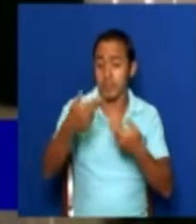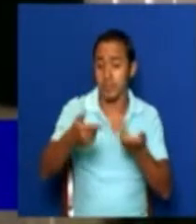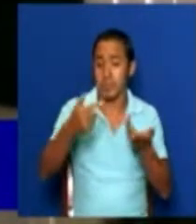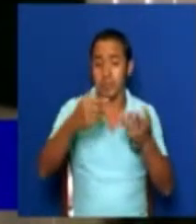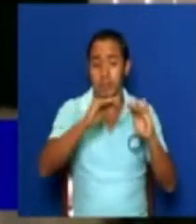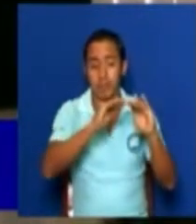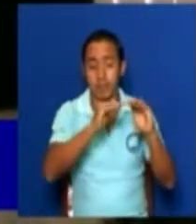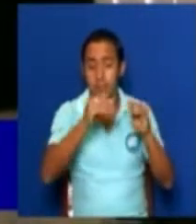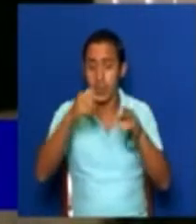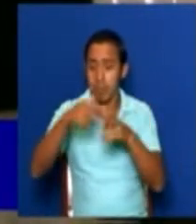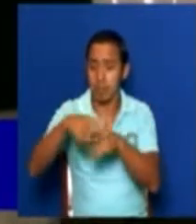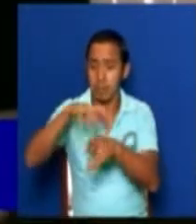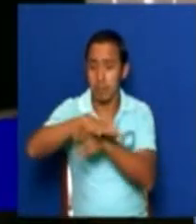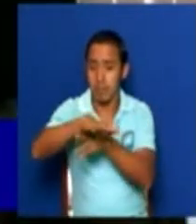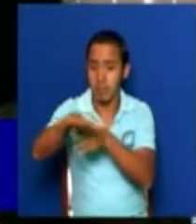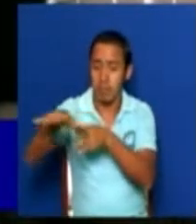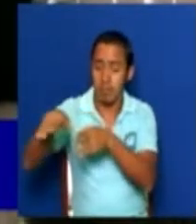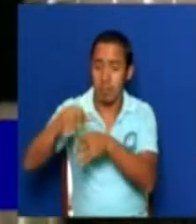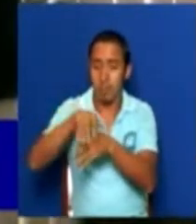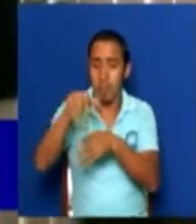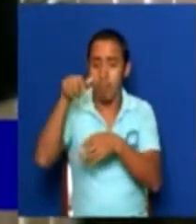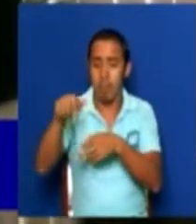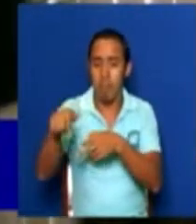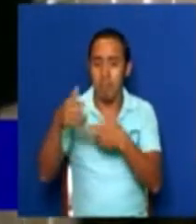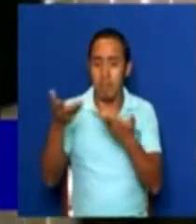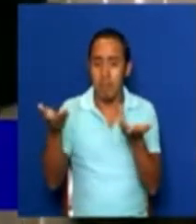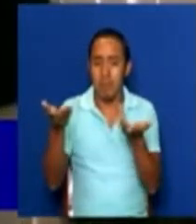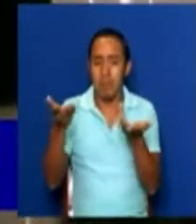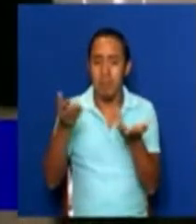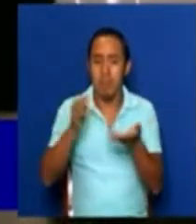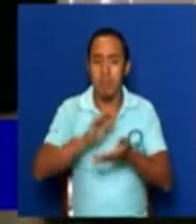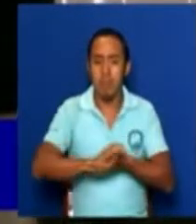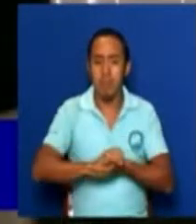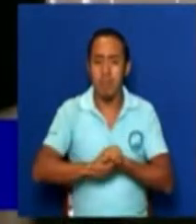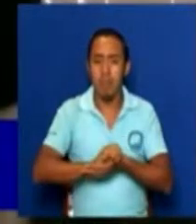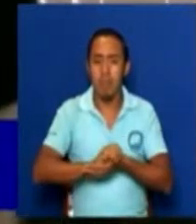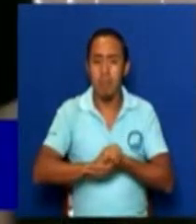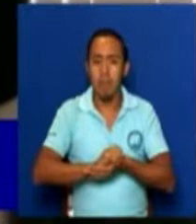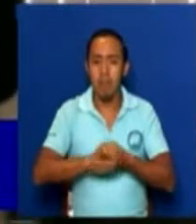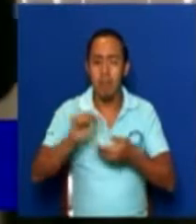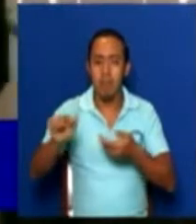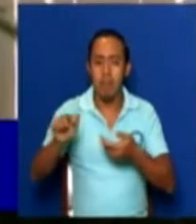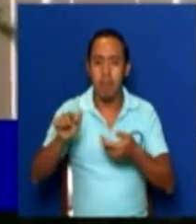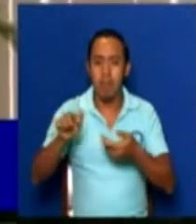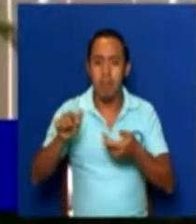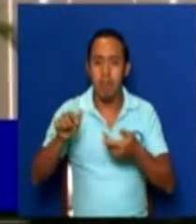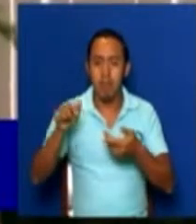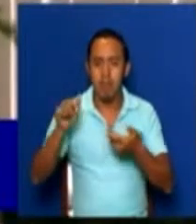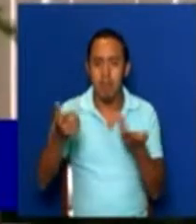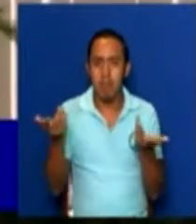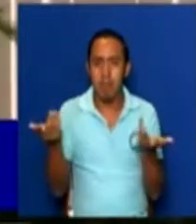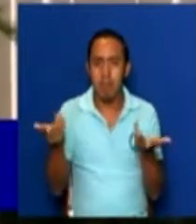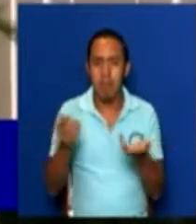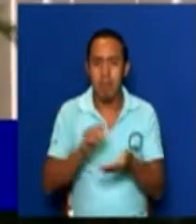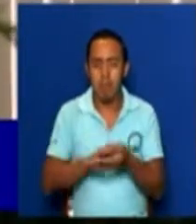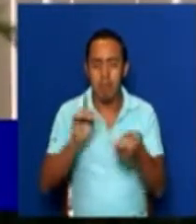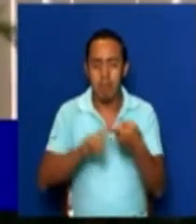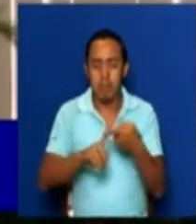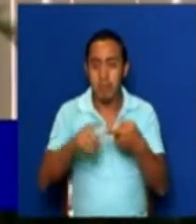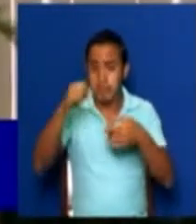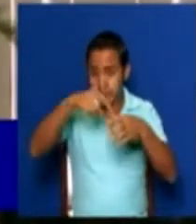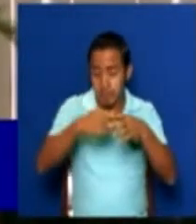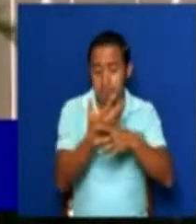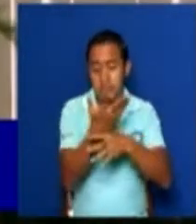se encuentra básicamente o más marcada, digamos, en el sector rural, en